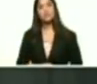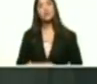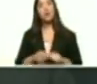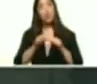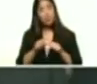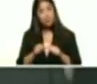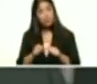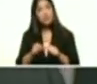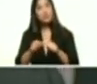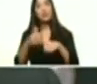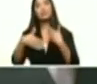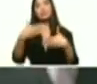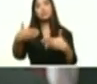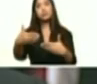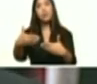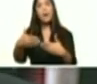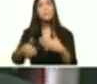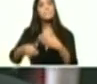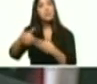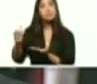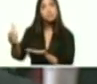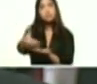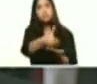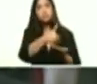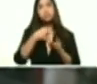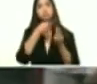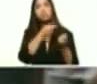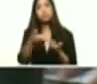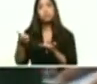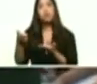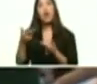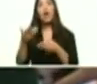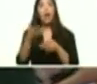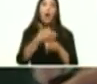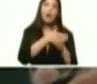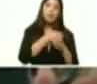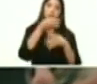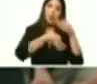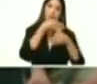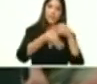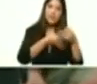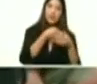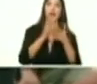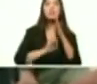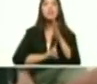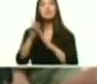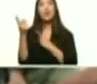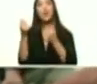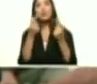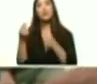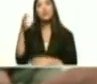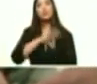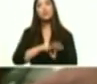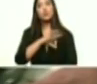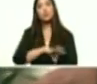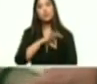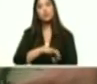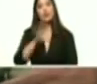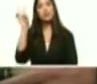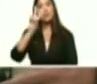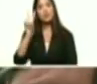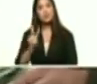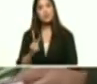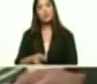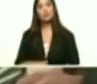continuar generando y captando la riqueza para financiar, como ya lo adelanté, el desarrollo económico y social y la vida del país.